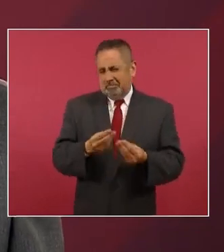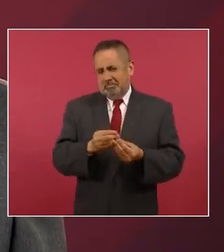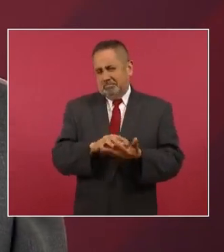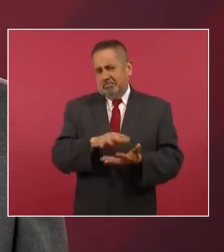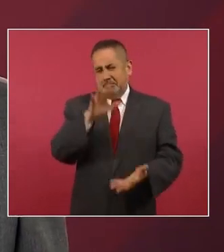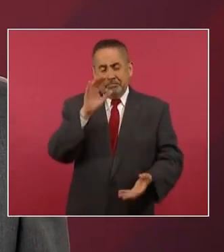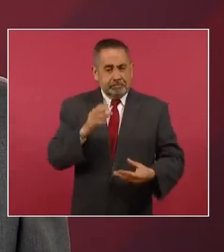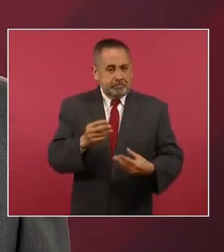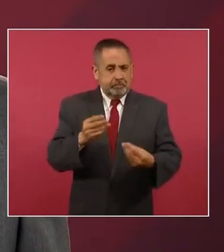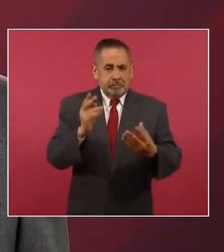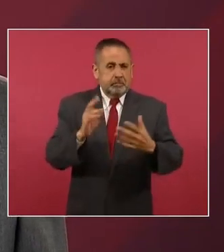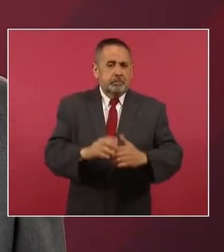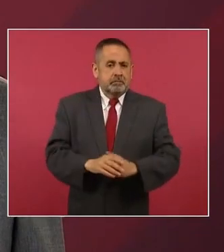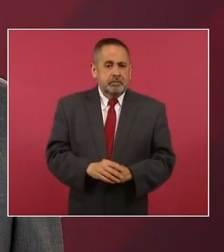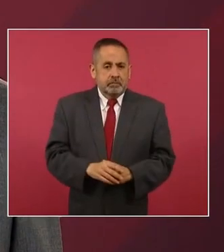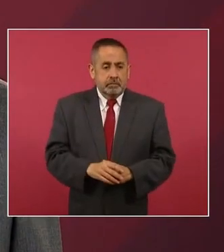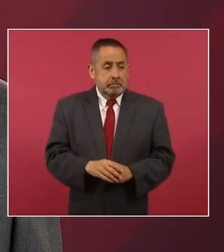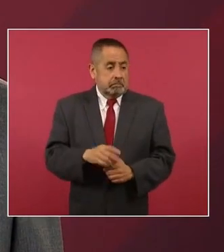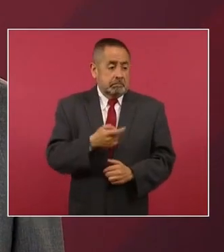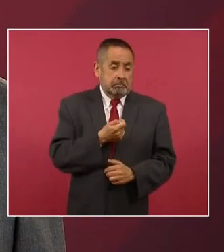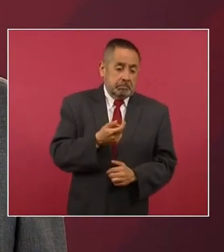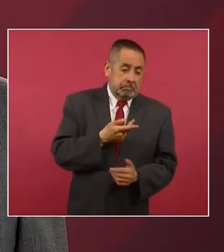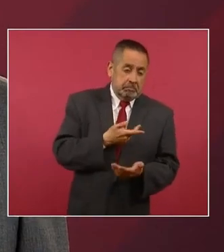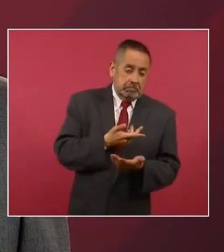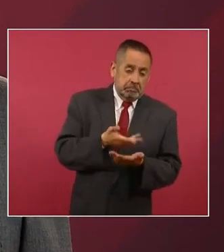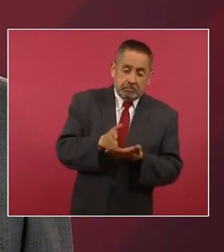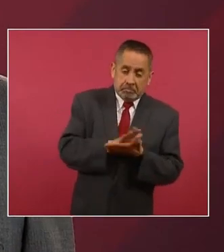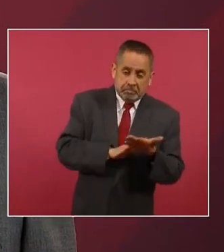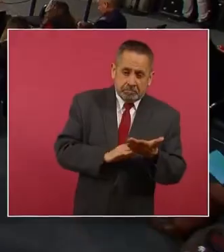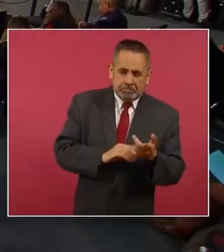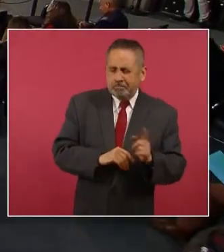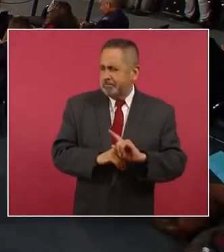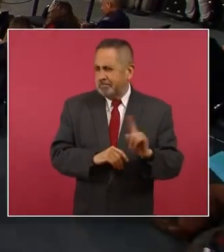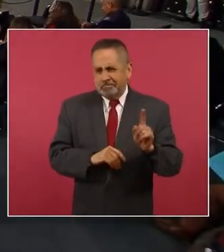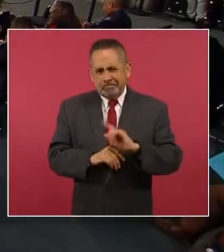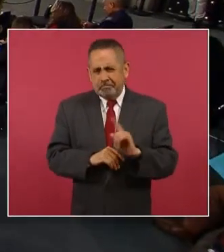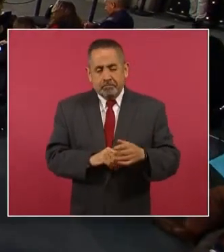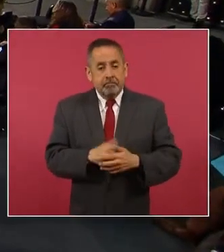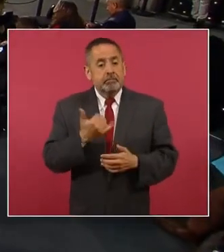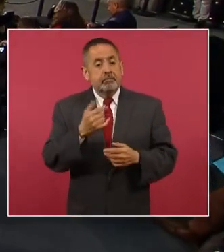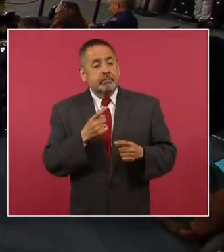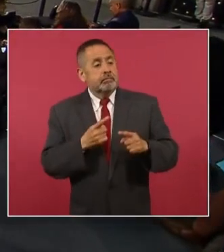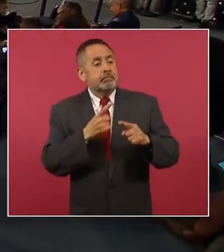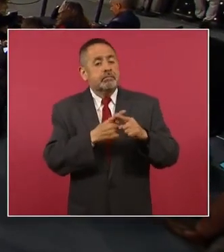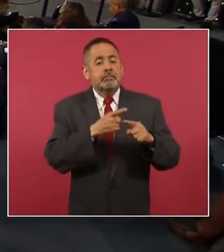que no son nada austeros, sino el racismo.